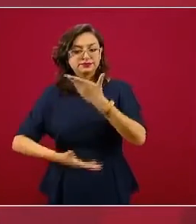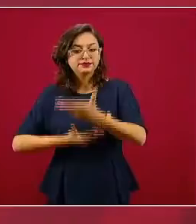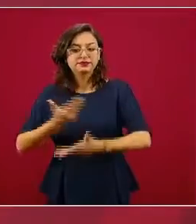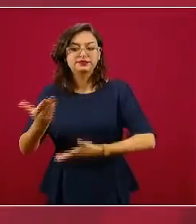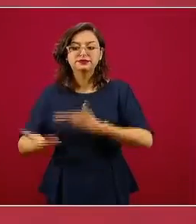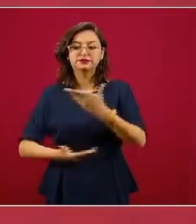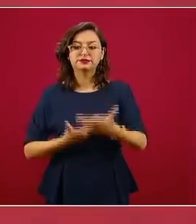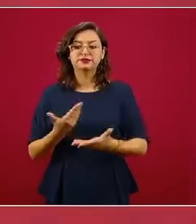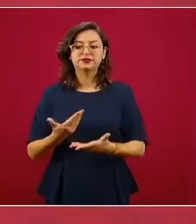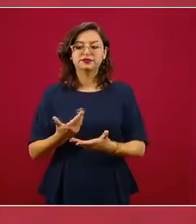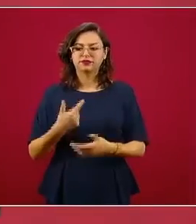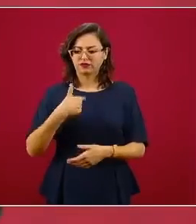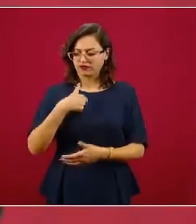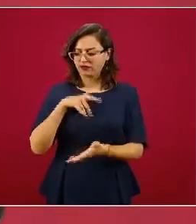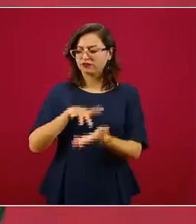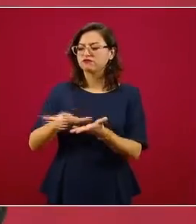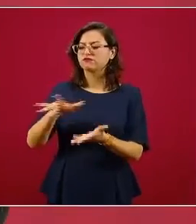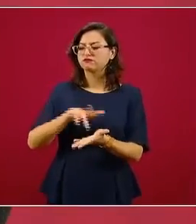mi solidaridad,